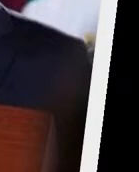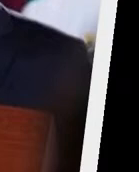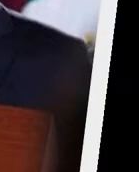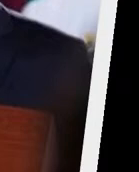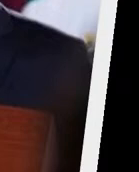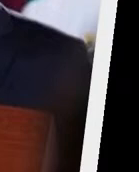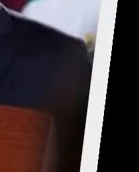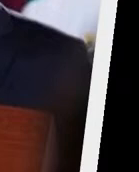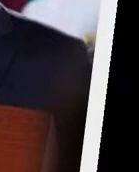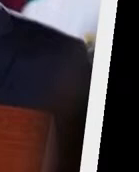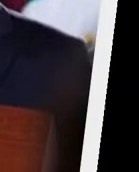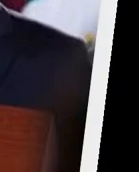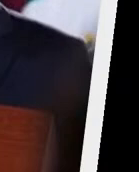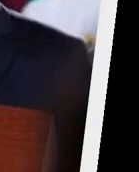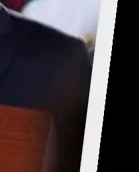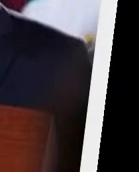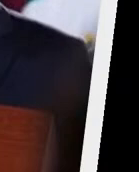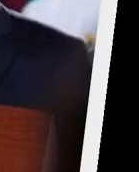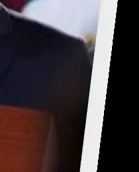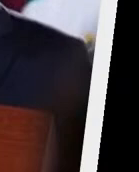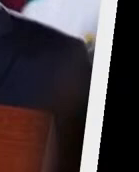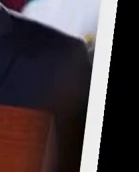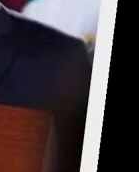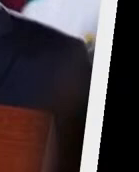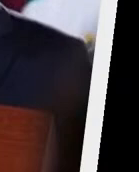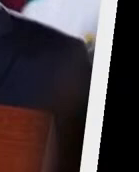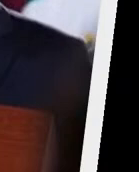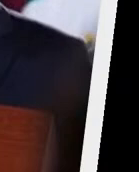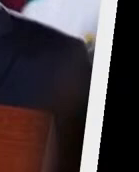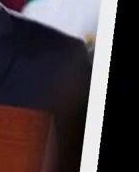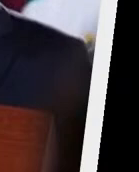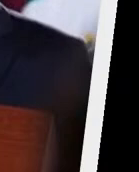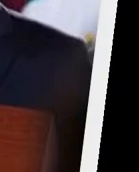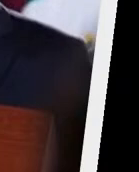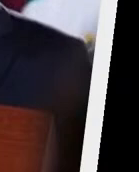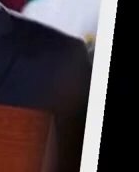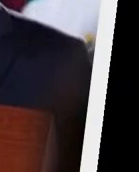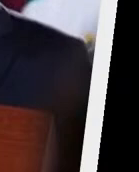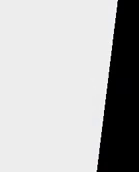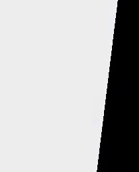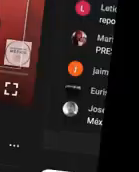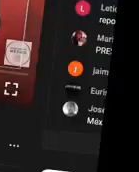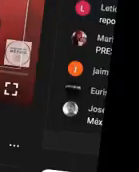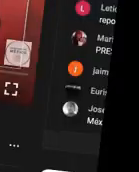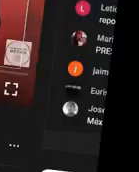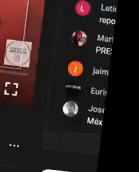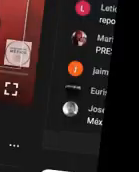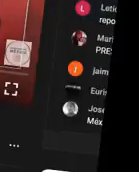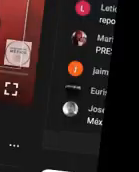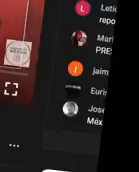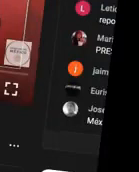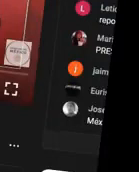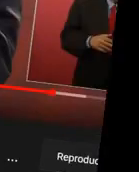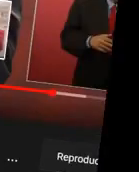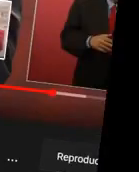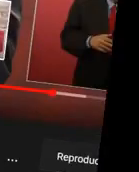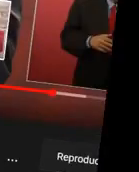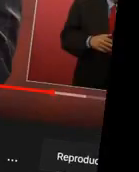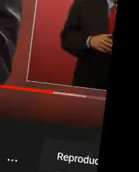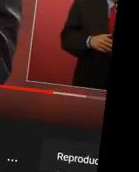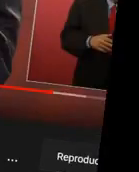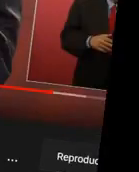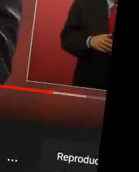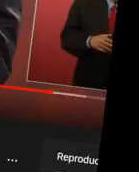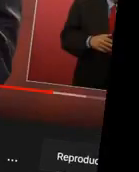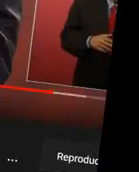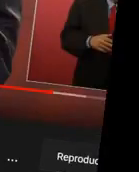no sé si quieran vamos a escuchar al presidente de la república para que nos informe en este momento cuál